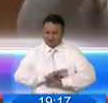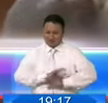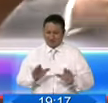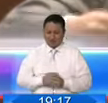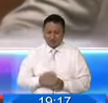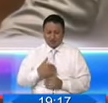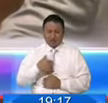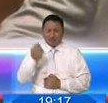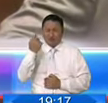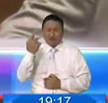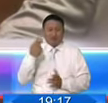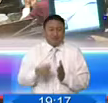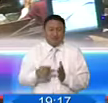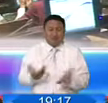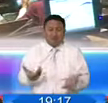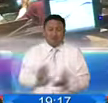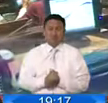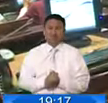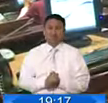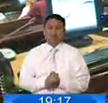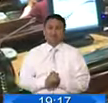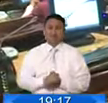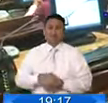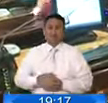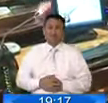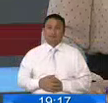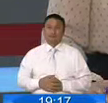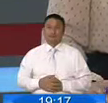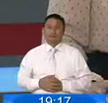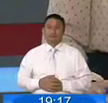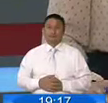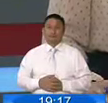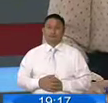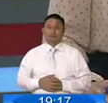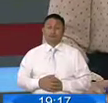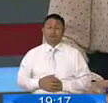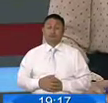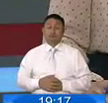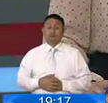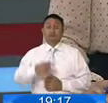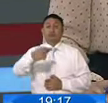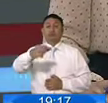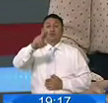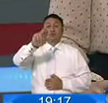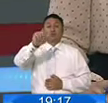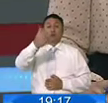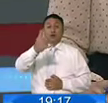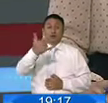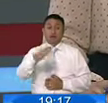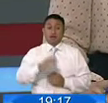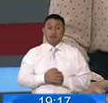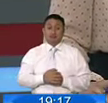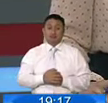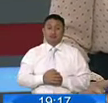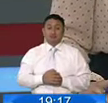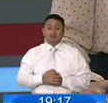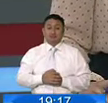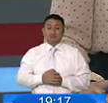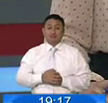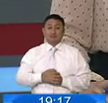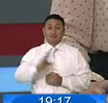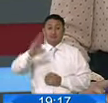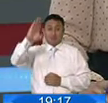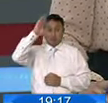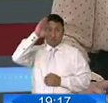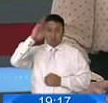todavía no entendemos lo que está pasando informó javier gayo alias guacho estaría cada vez más cerca de ser